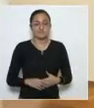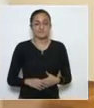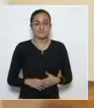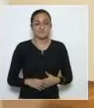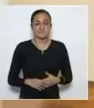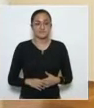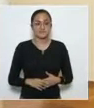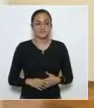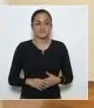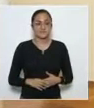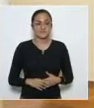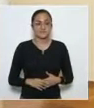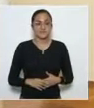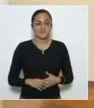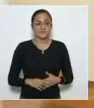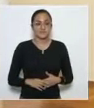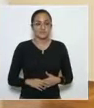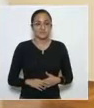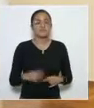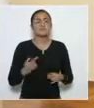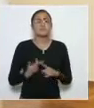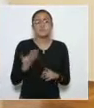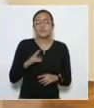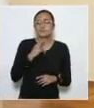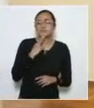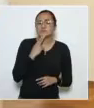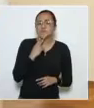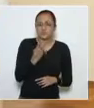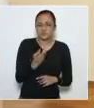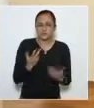Acreditar. ¿Quiénes utilizan